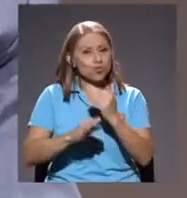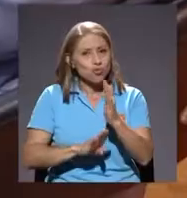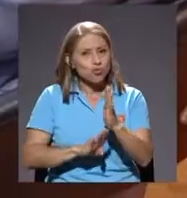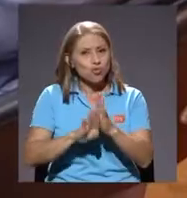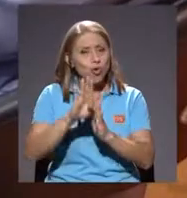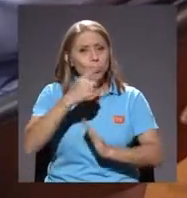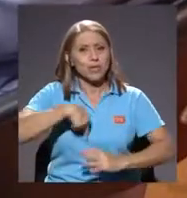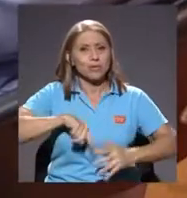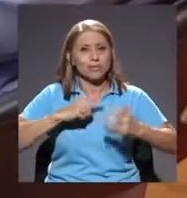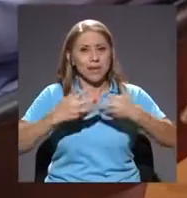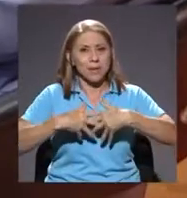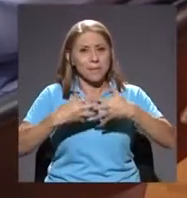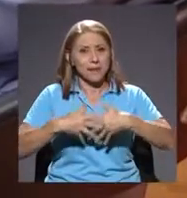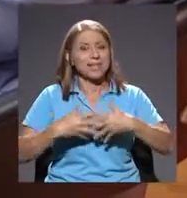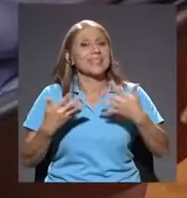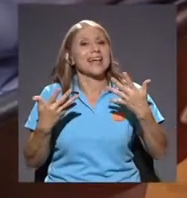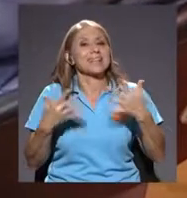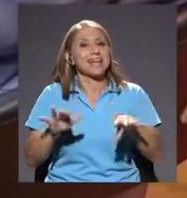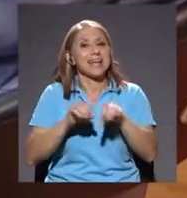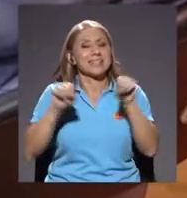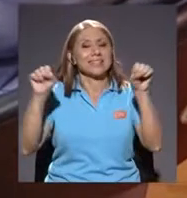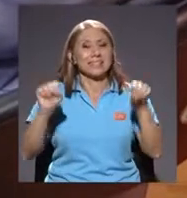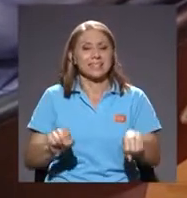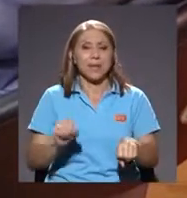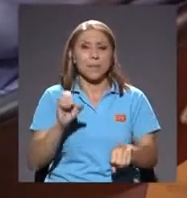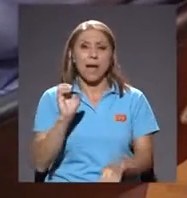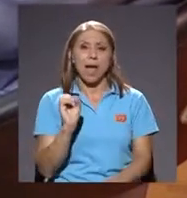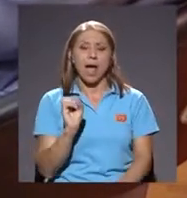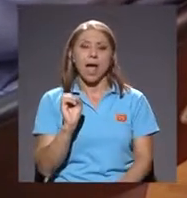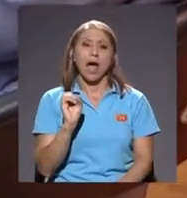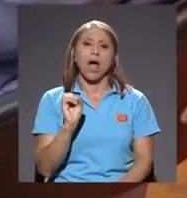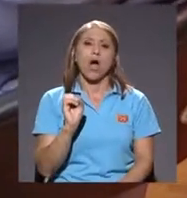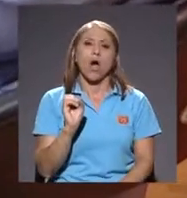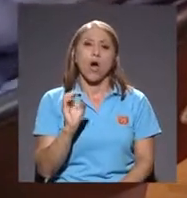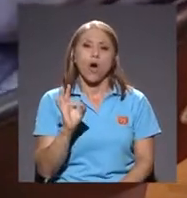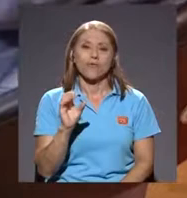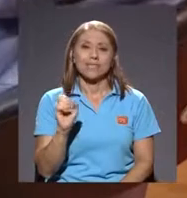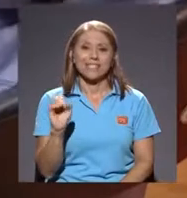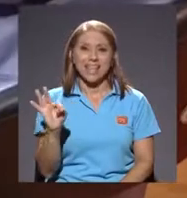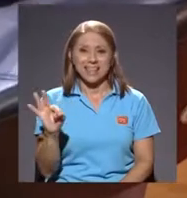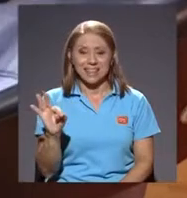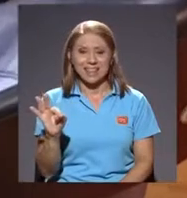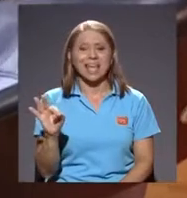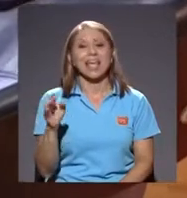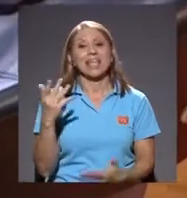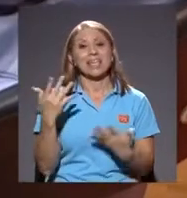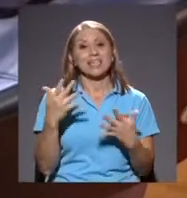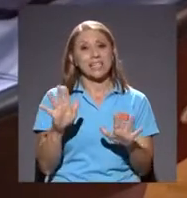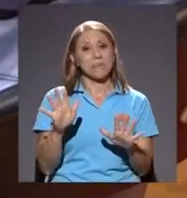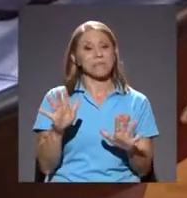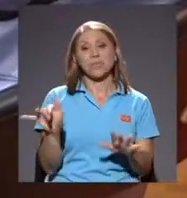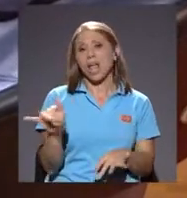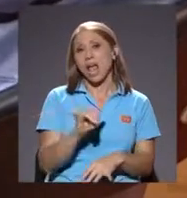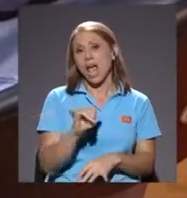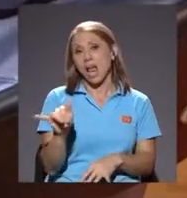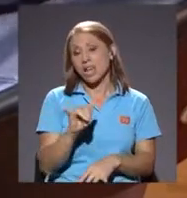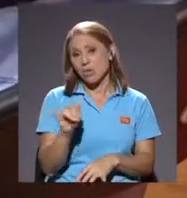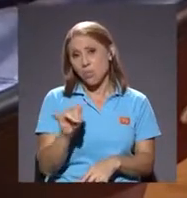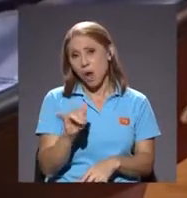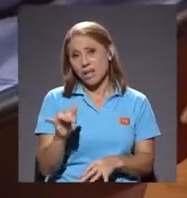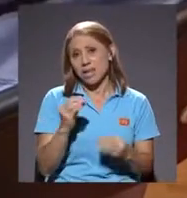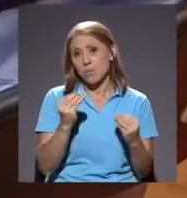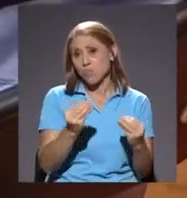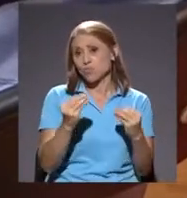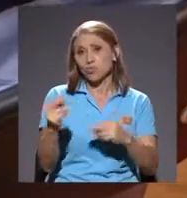y ya en el sistema offset y ahí empieza uno al igual que muchas en muchos negocios